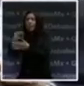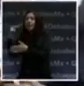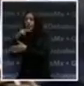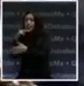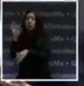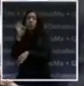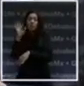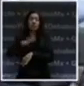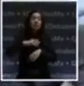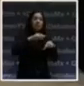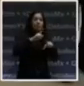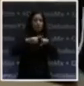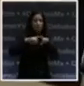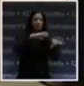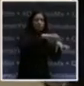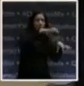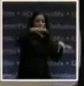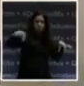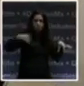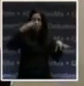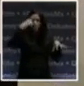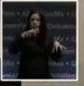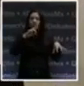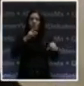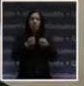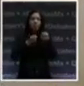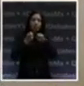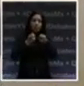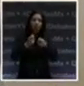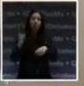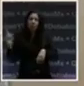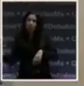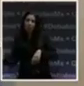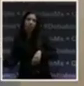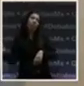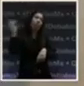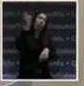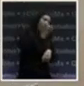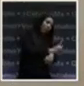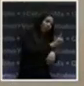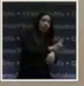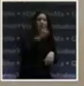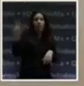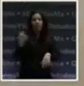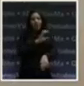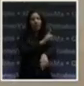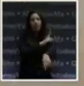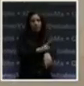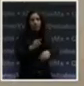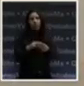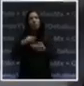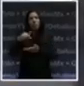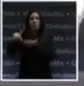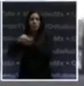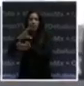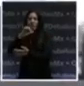un refrendo de algún trámite de mejora regulatoria, no tengan que trasladarse quizá ni a la delegación ni al centro cívico. A lo mejor en